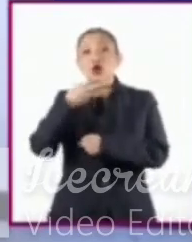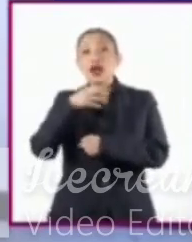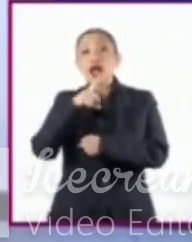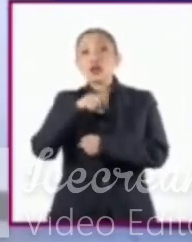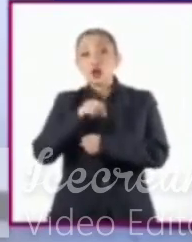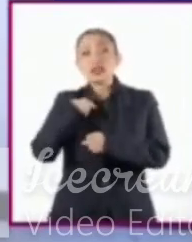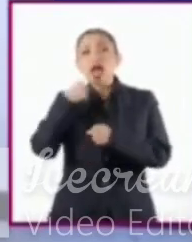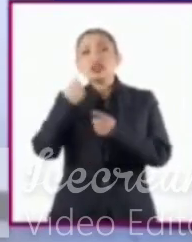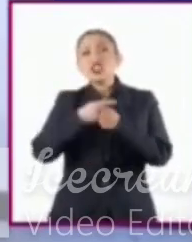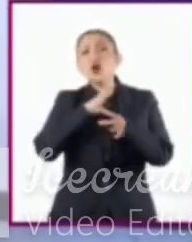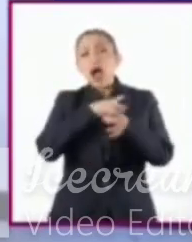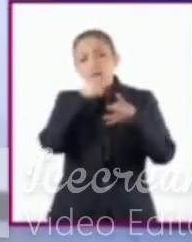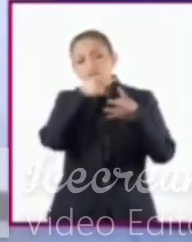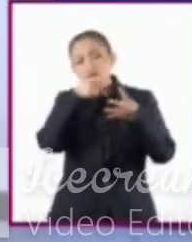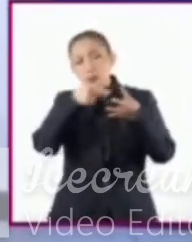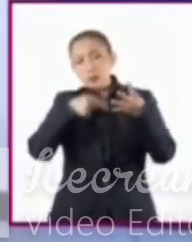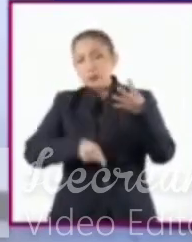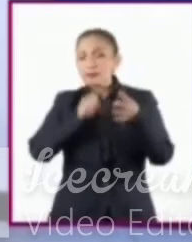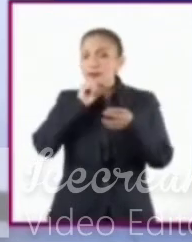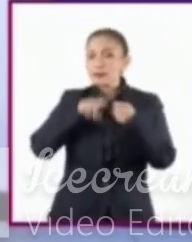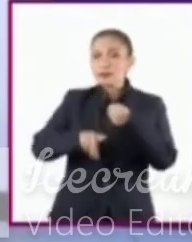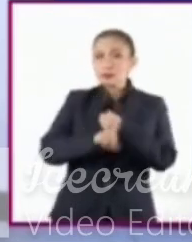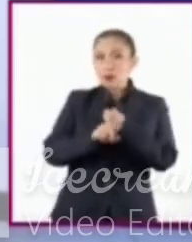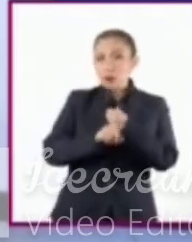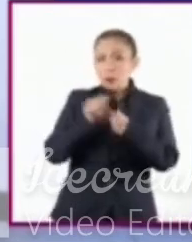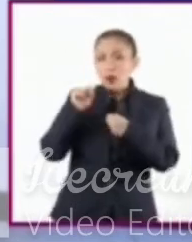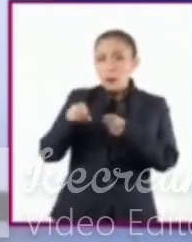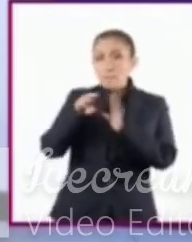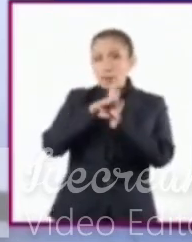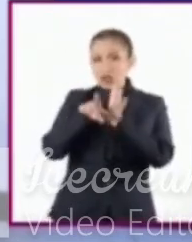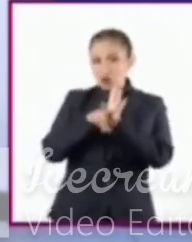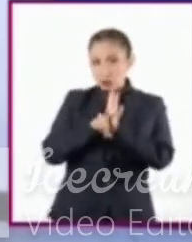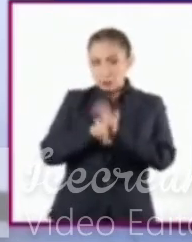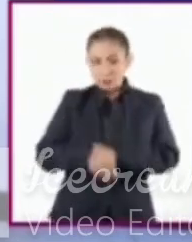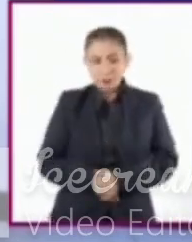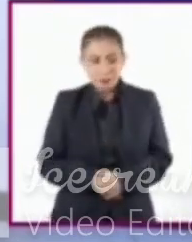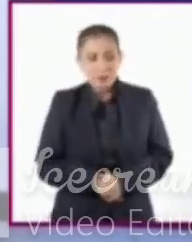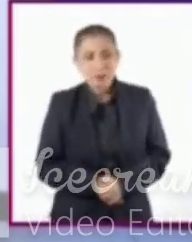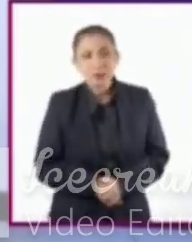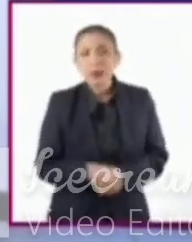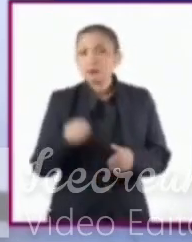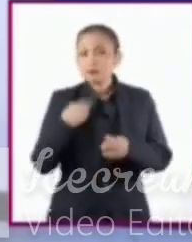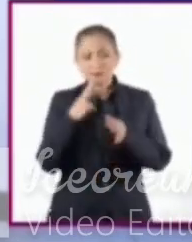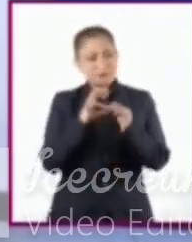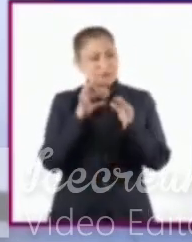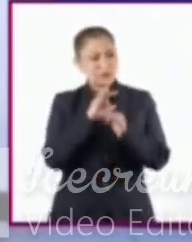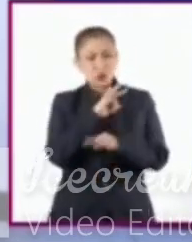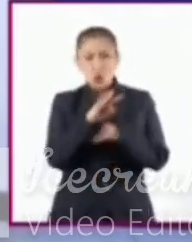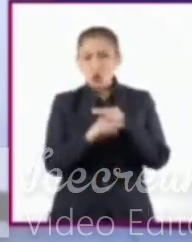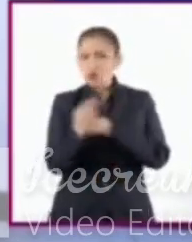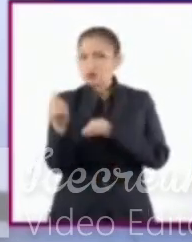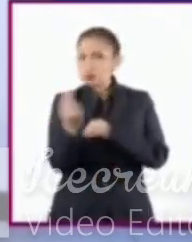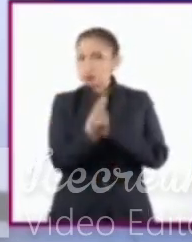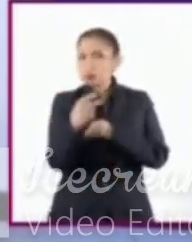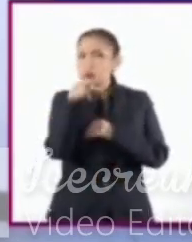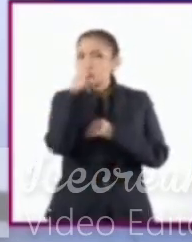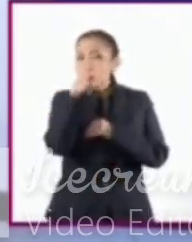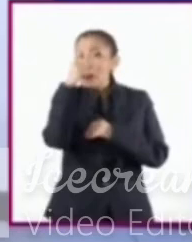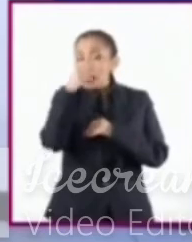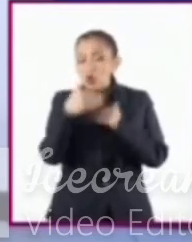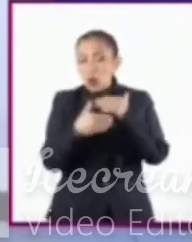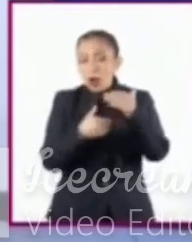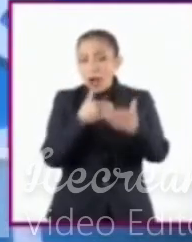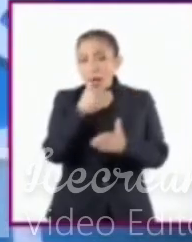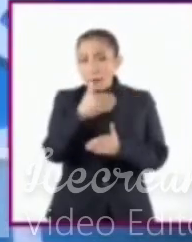que la componen y resolveremos problemas con métodos propios. Les daremos todas las herramientas necesarias para que puedan avanzar en